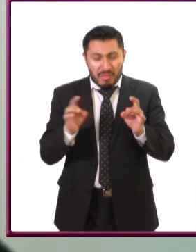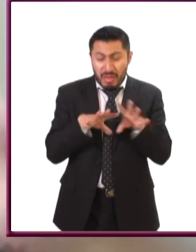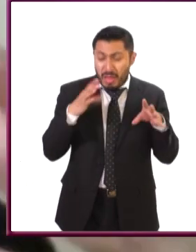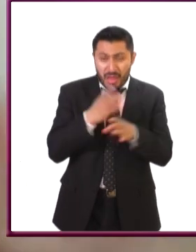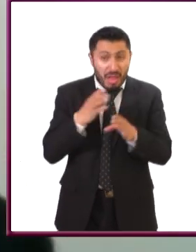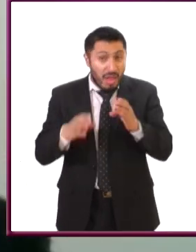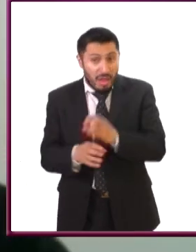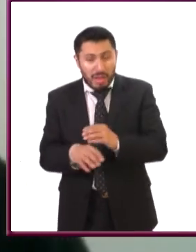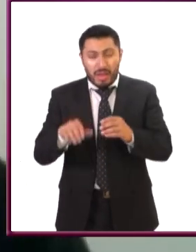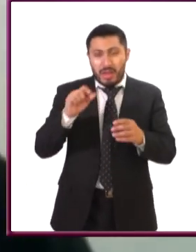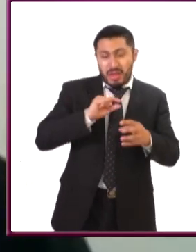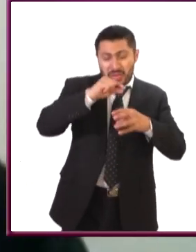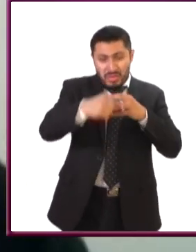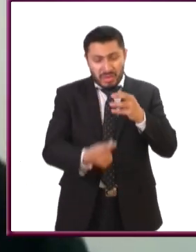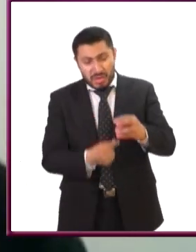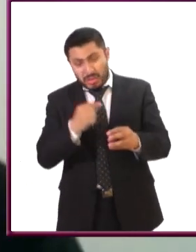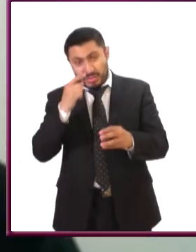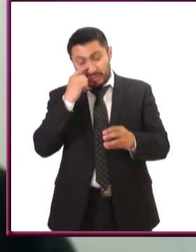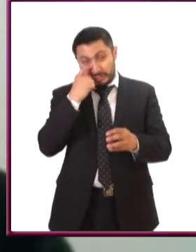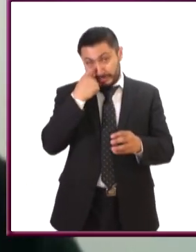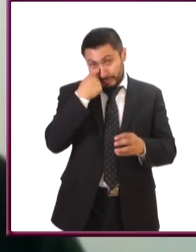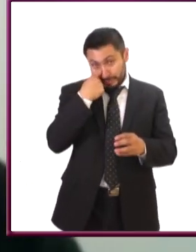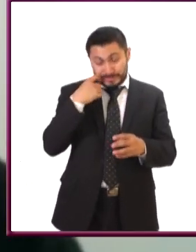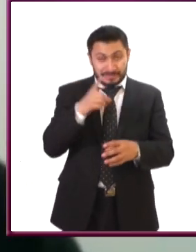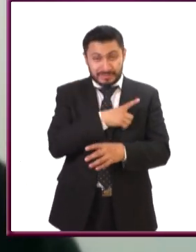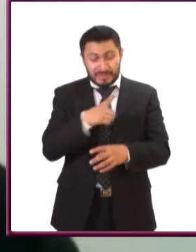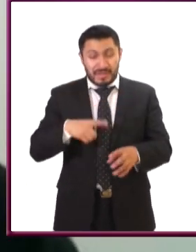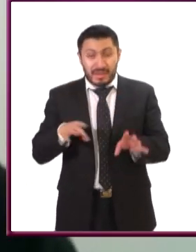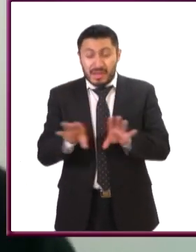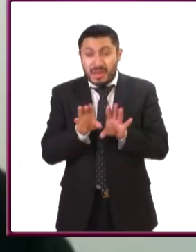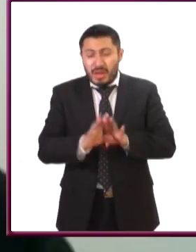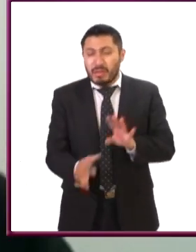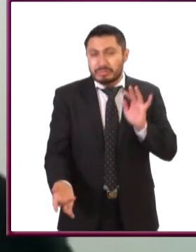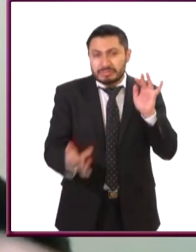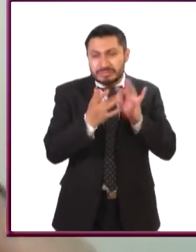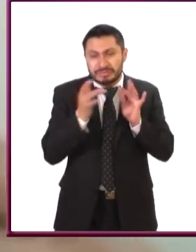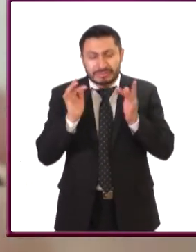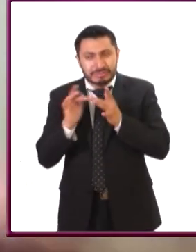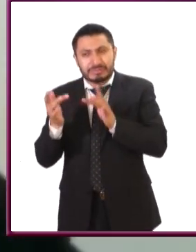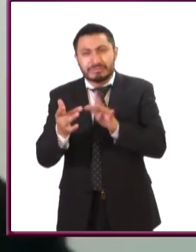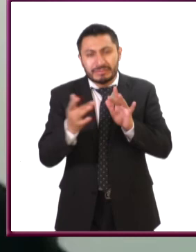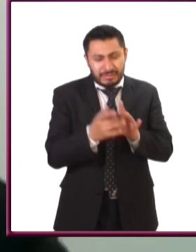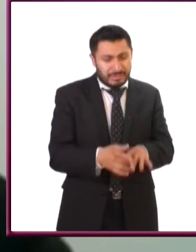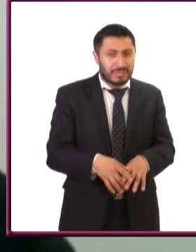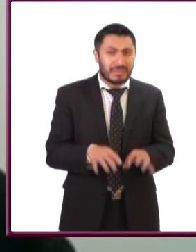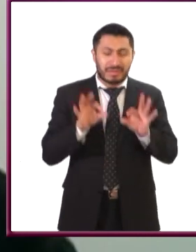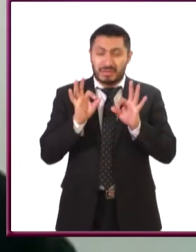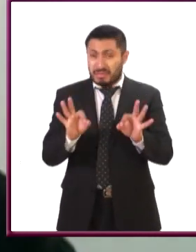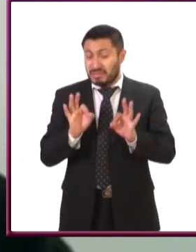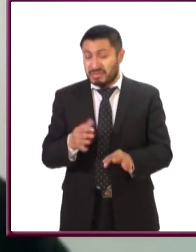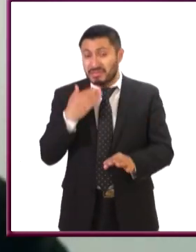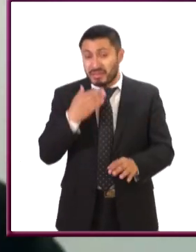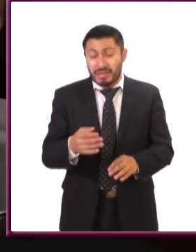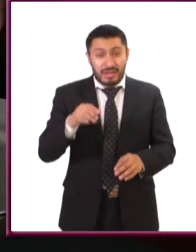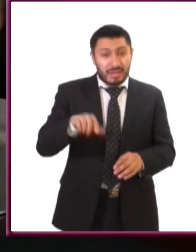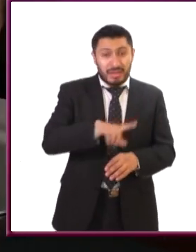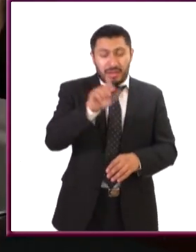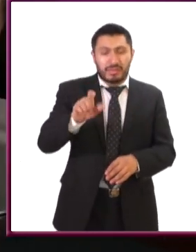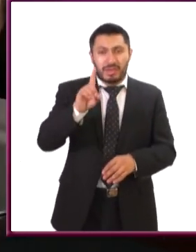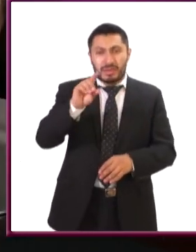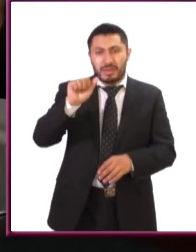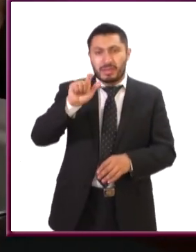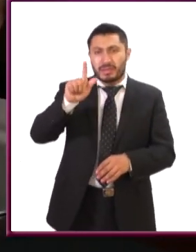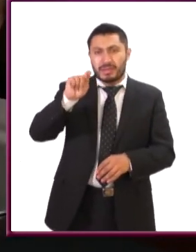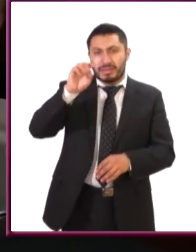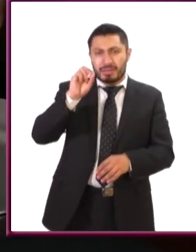para obtener una reacción, los átomos, o más bien los elementos, deberían entrar en proporciones apropiadas, y esto